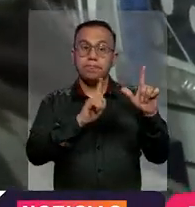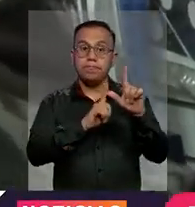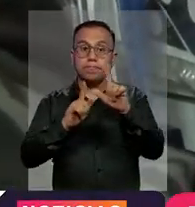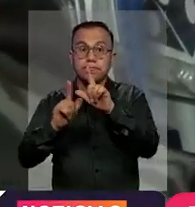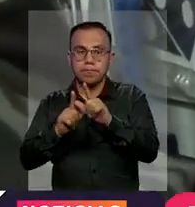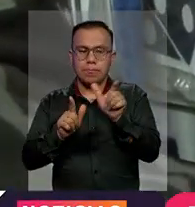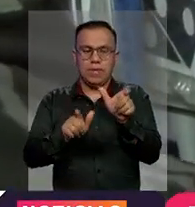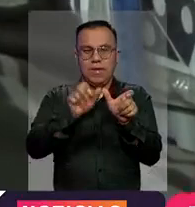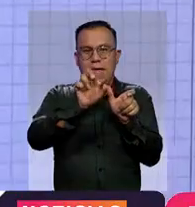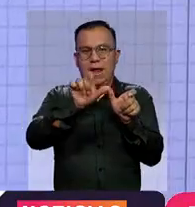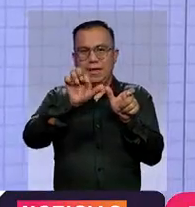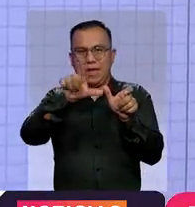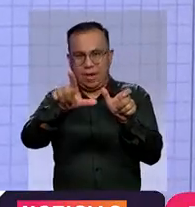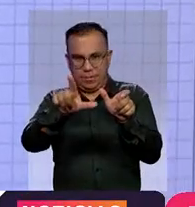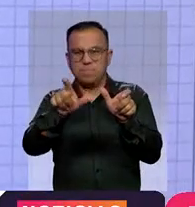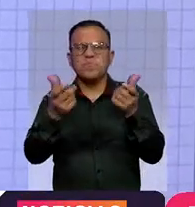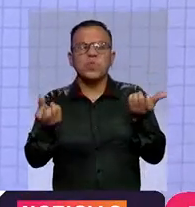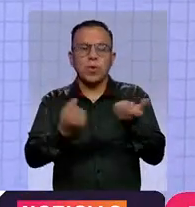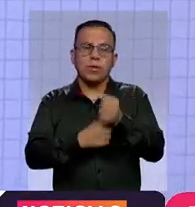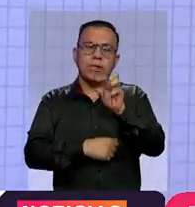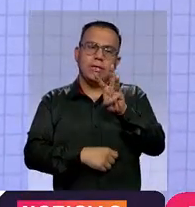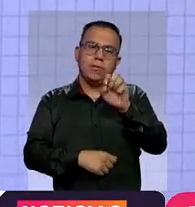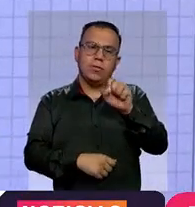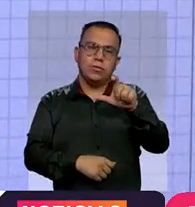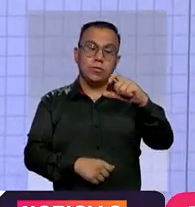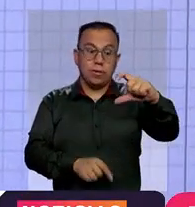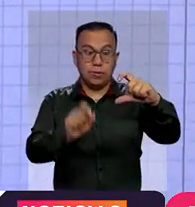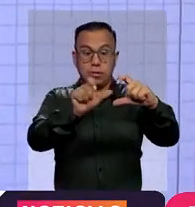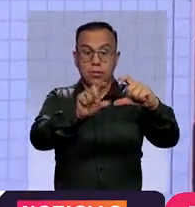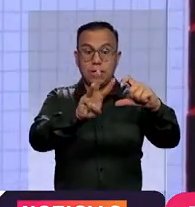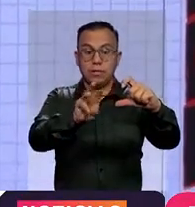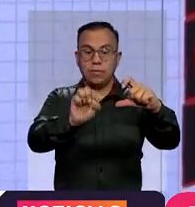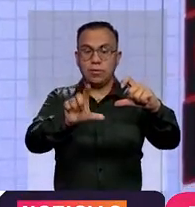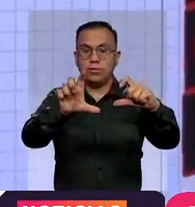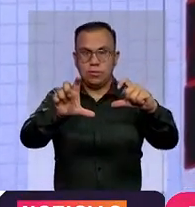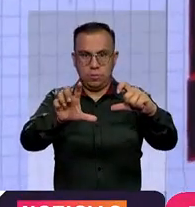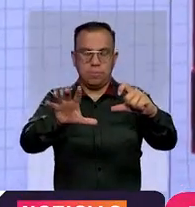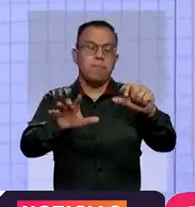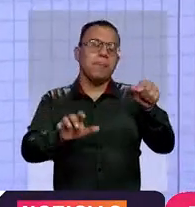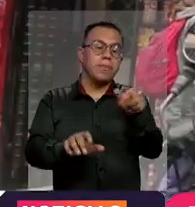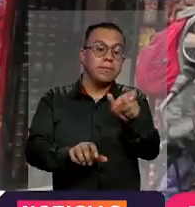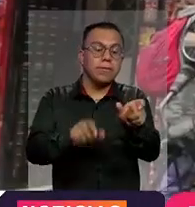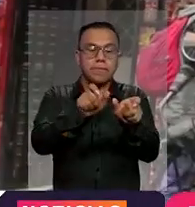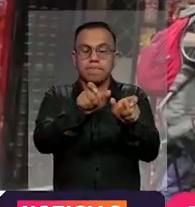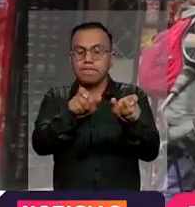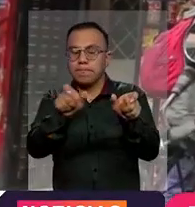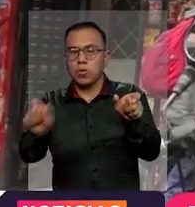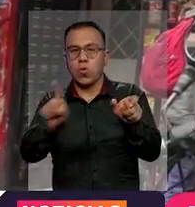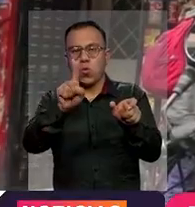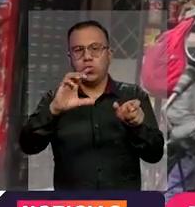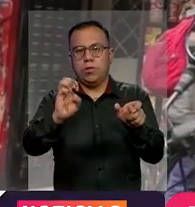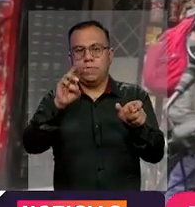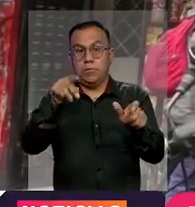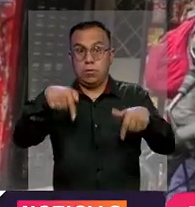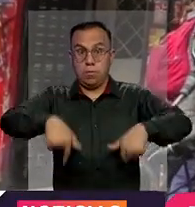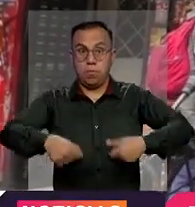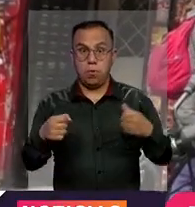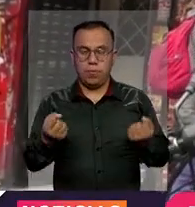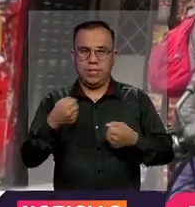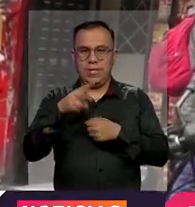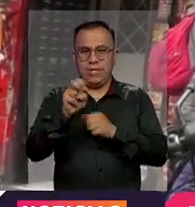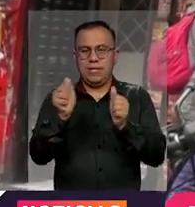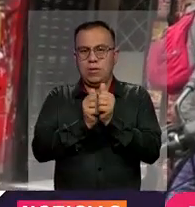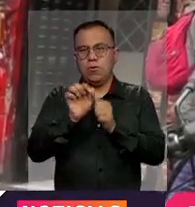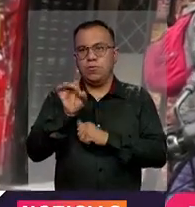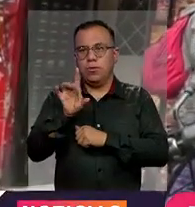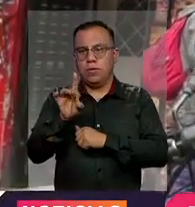tipo arial deben tener una medida de 3,5 centímetros de alto y 1 centímetro de ancho. En el centro de Bogotá, sobre la calle 17 con